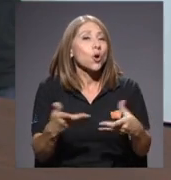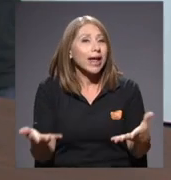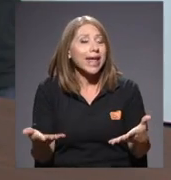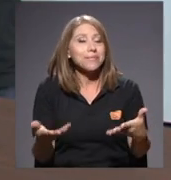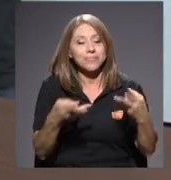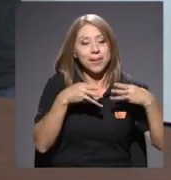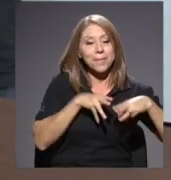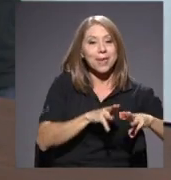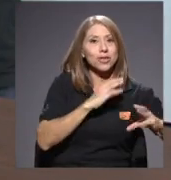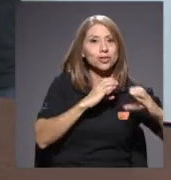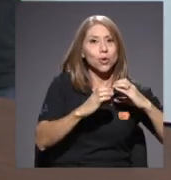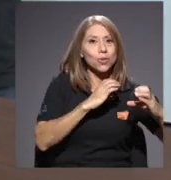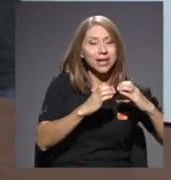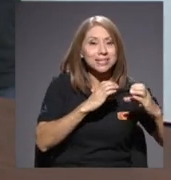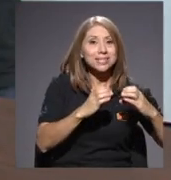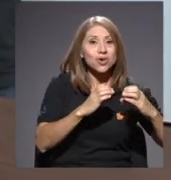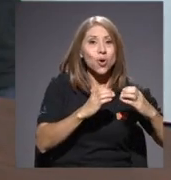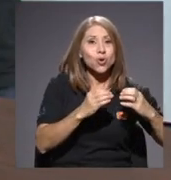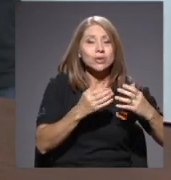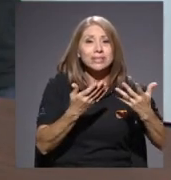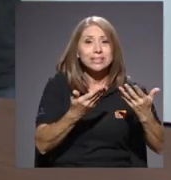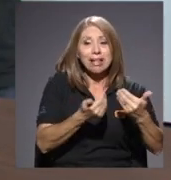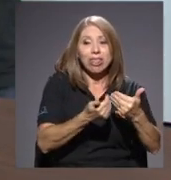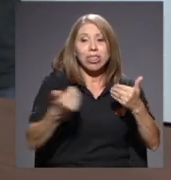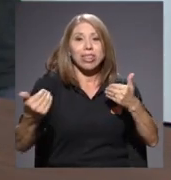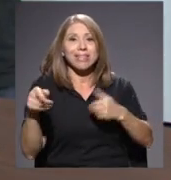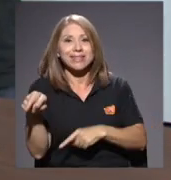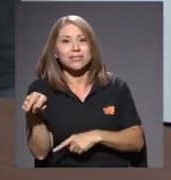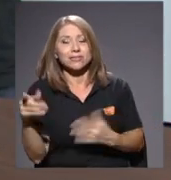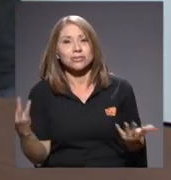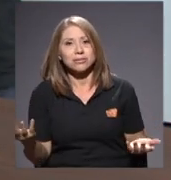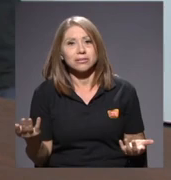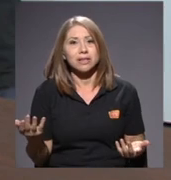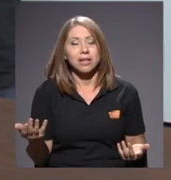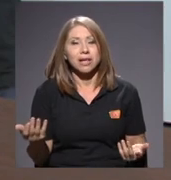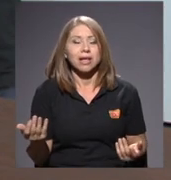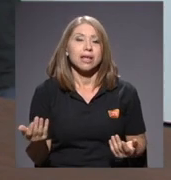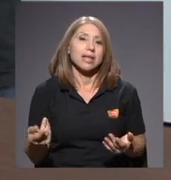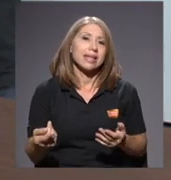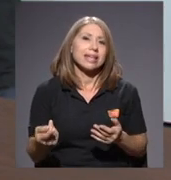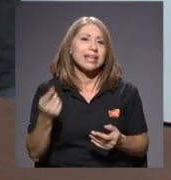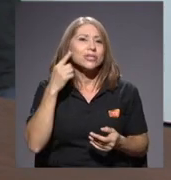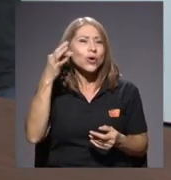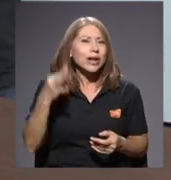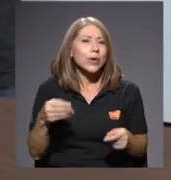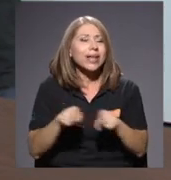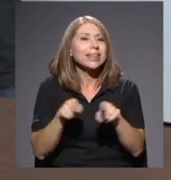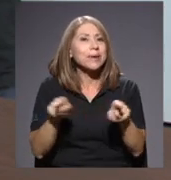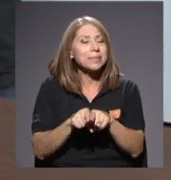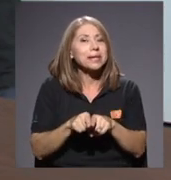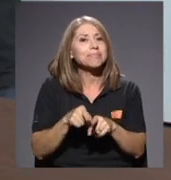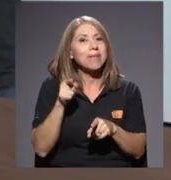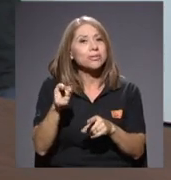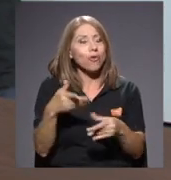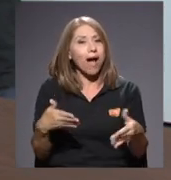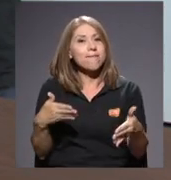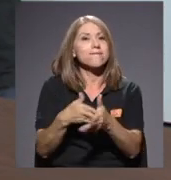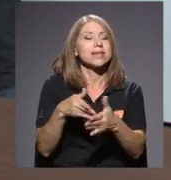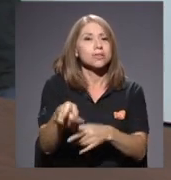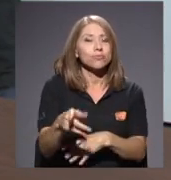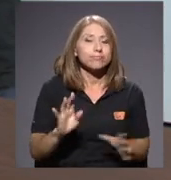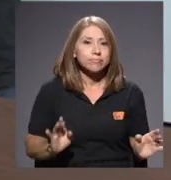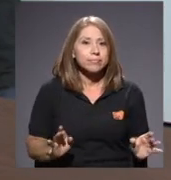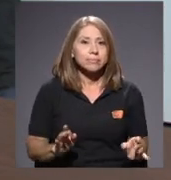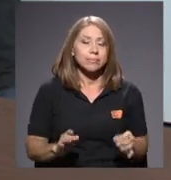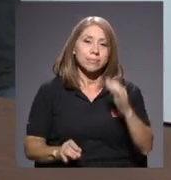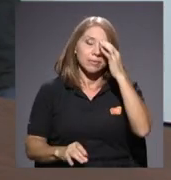medios de comunicación y que en algunos casos yo creo que les jugó también una mala pasada, ¿verdad? Y que hay que